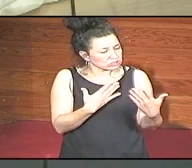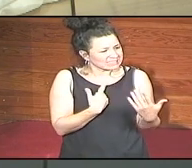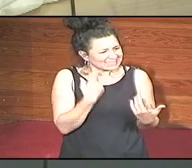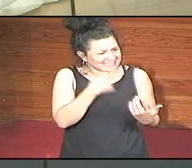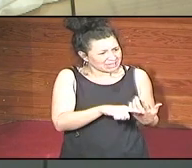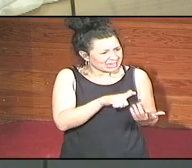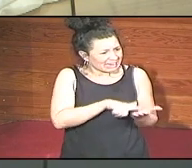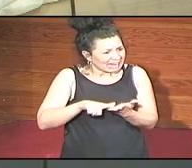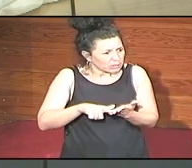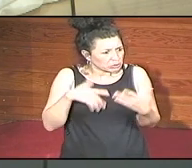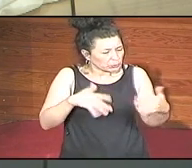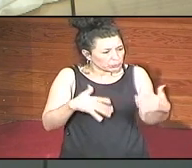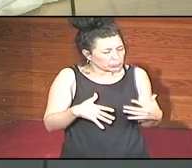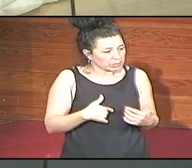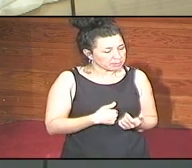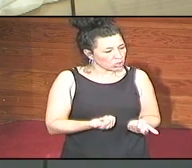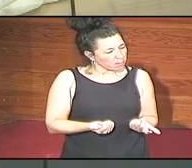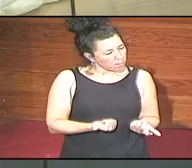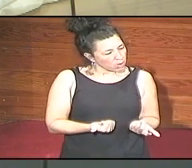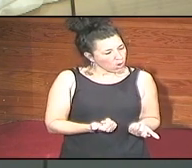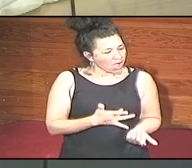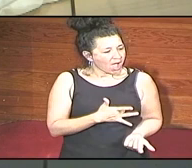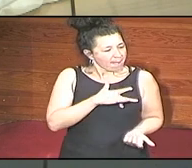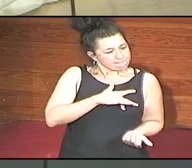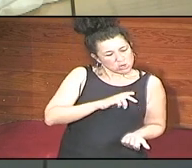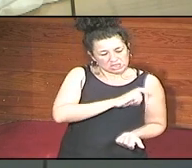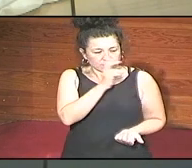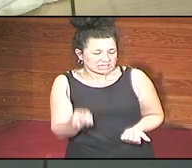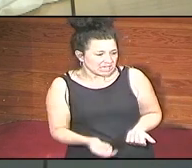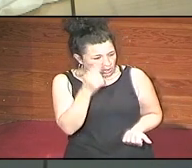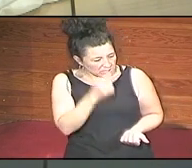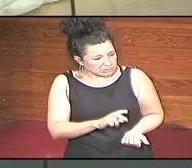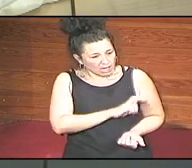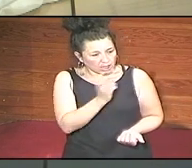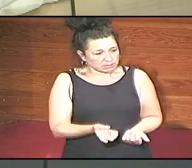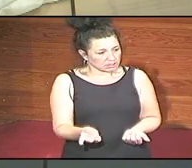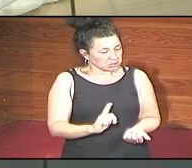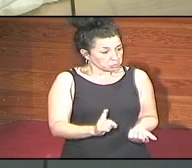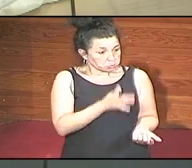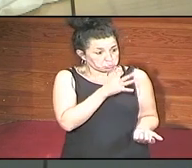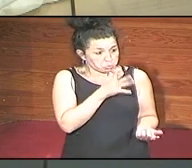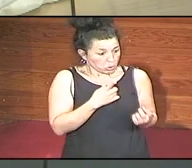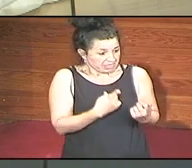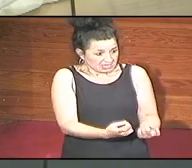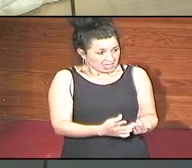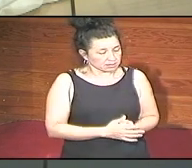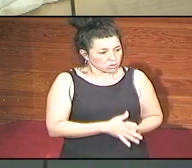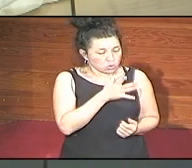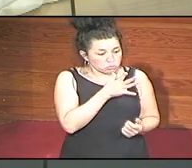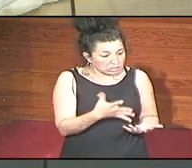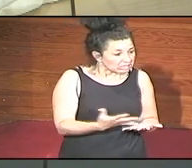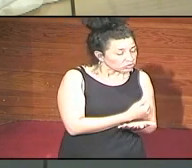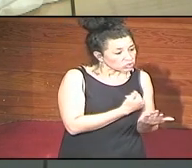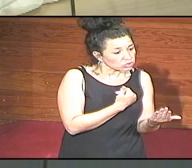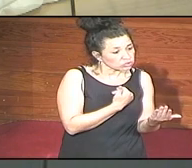con valor de amor a la diversidad del respeto a la diversidad sino como pues como una necesidad porque no todo el mundo habla